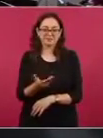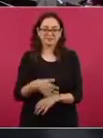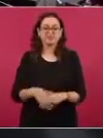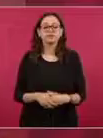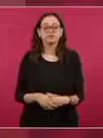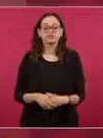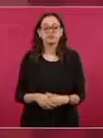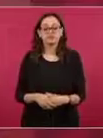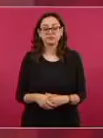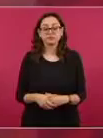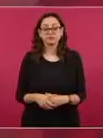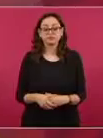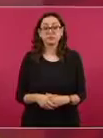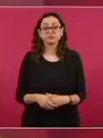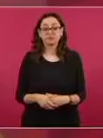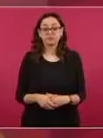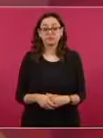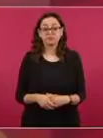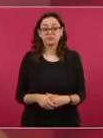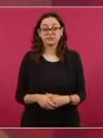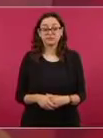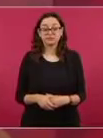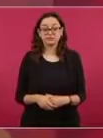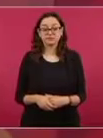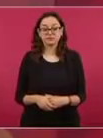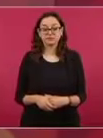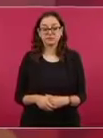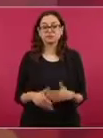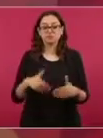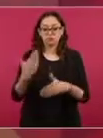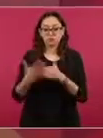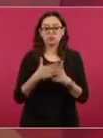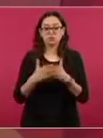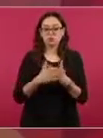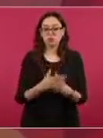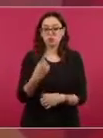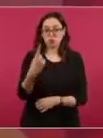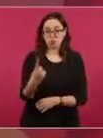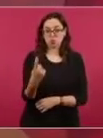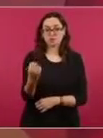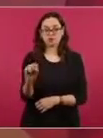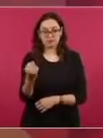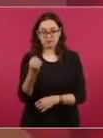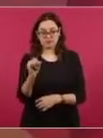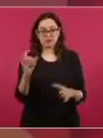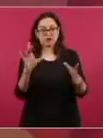Incluso hay algo de lo que voy a hablar el día primero,